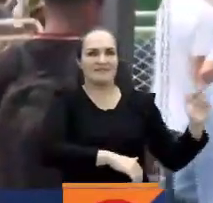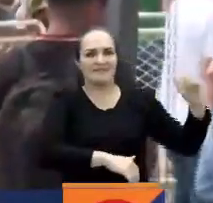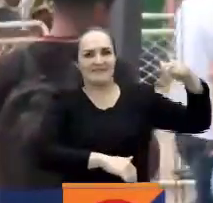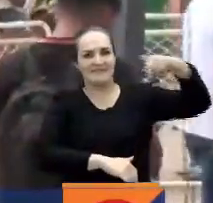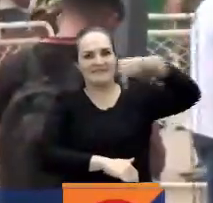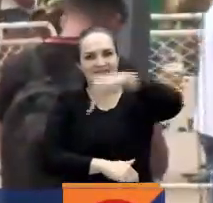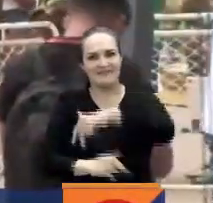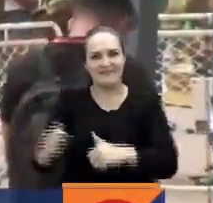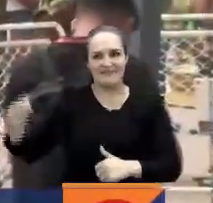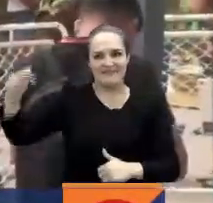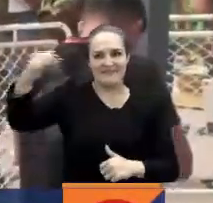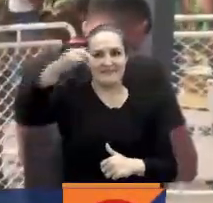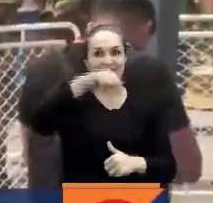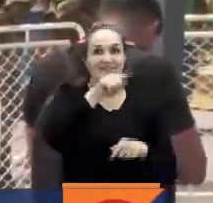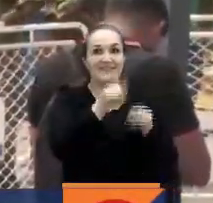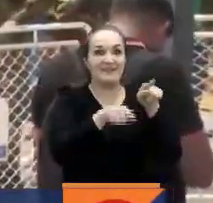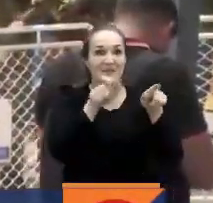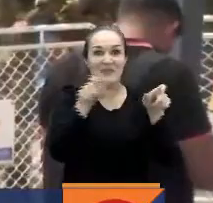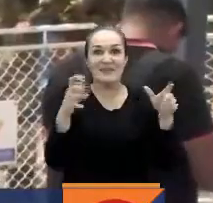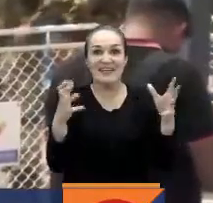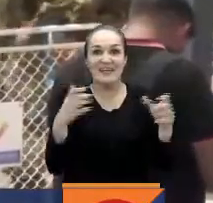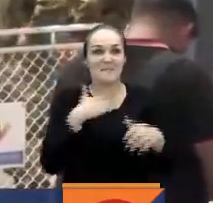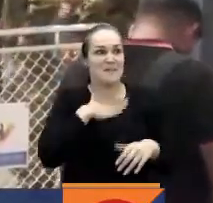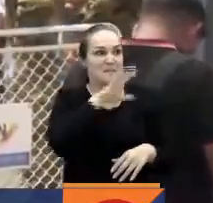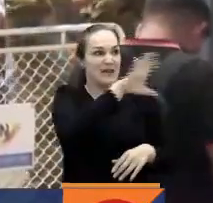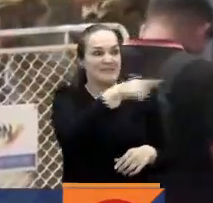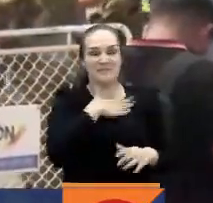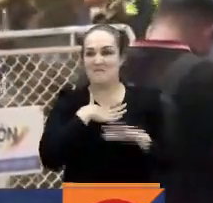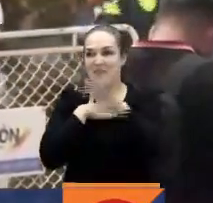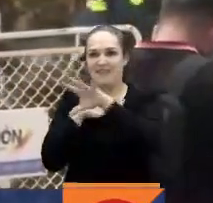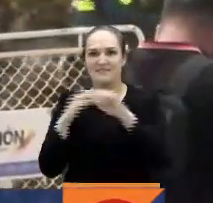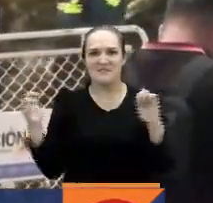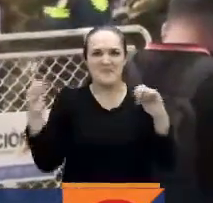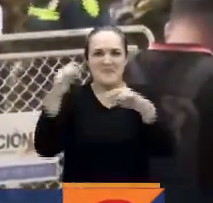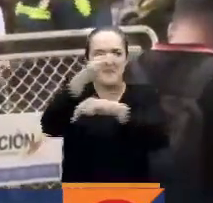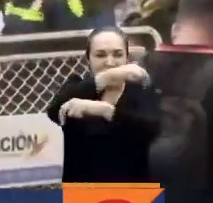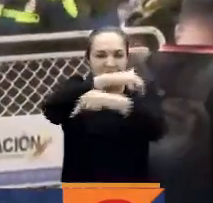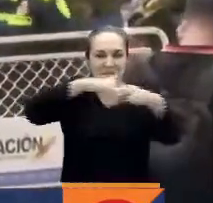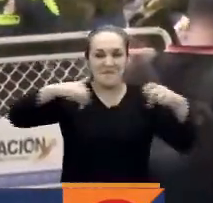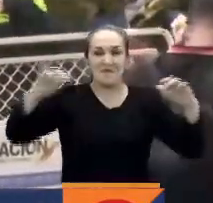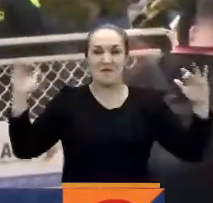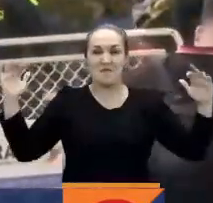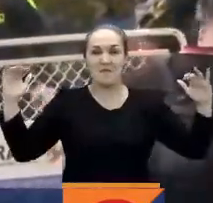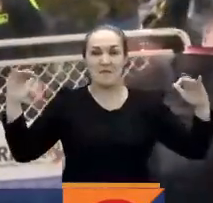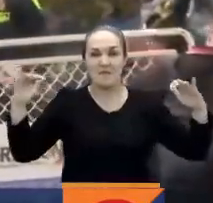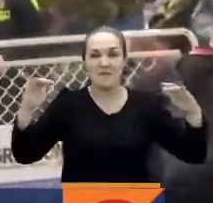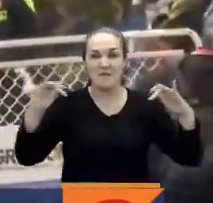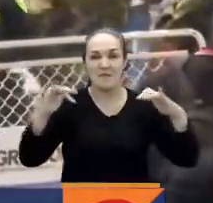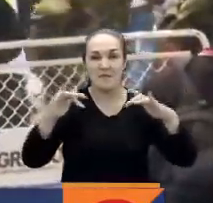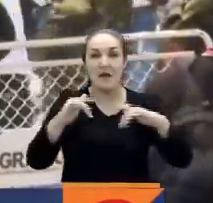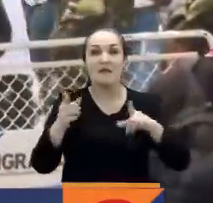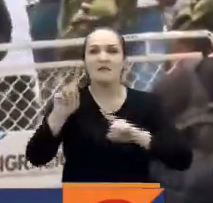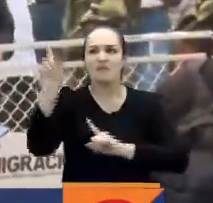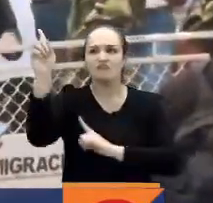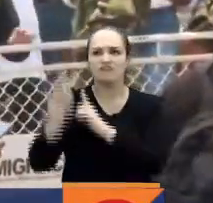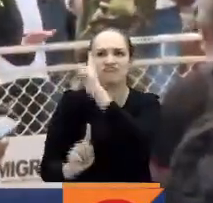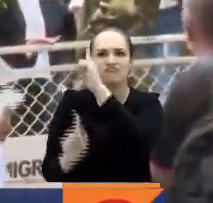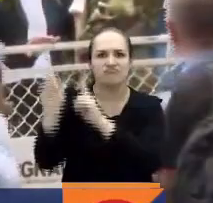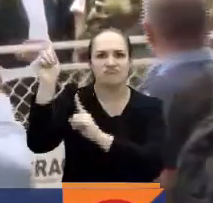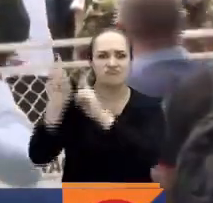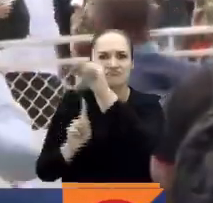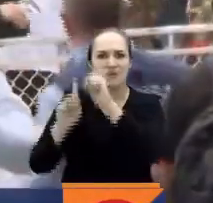intentaban llegar a cada uno de sus países. Con el pasar de los minutos y de las horas fueron llegando los diferentes integrantes del